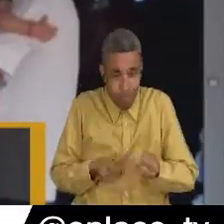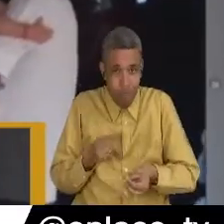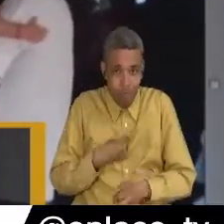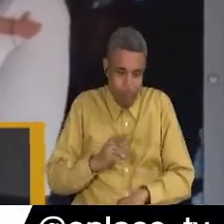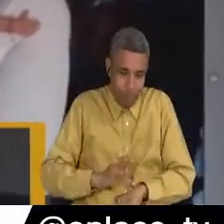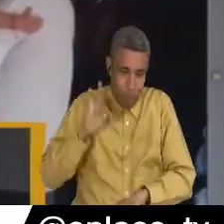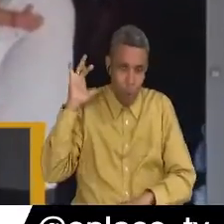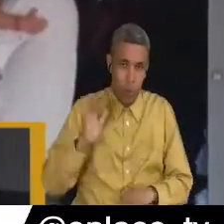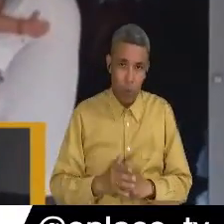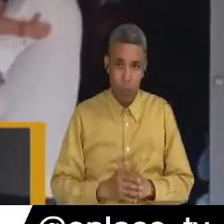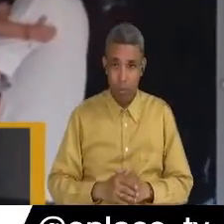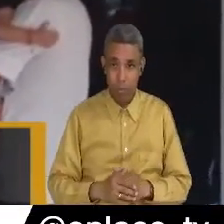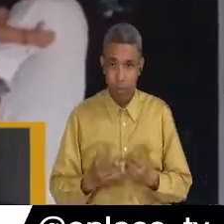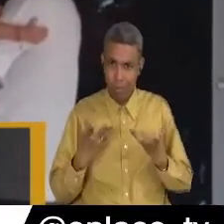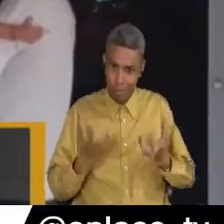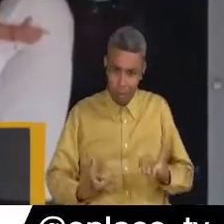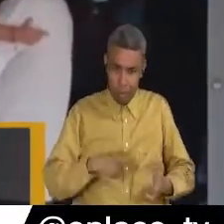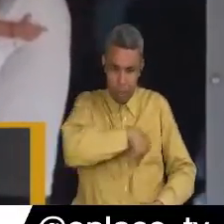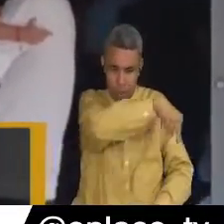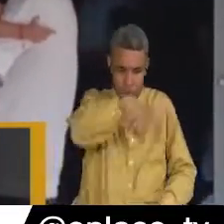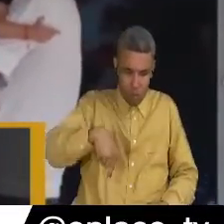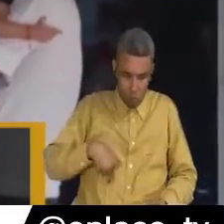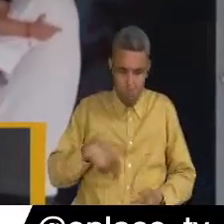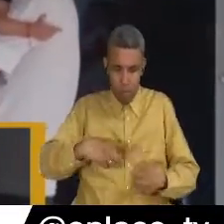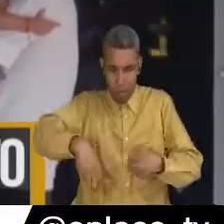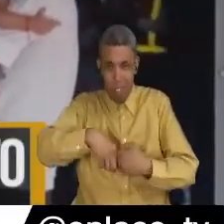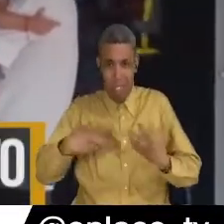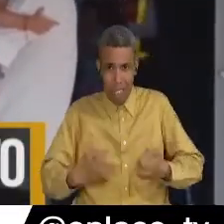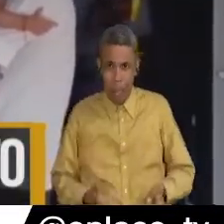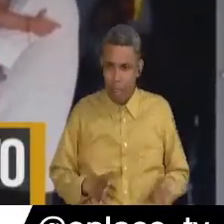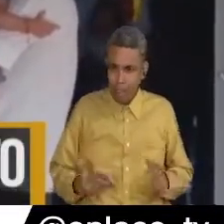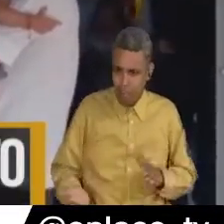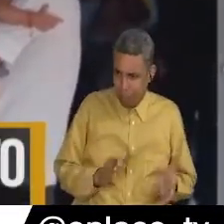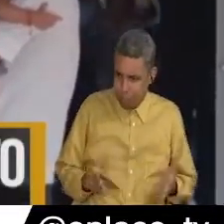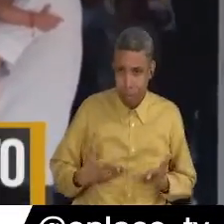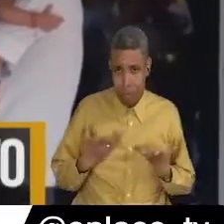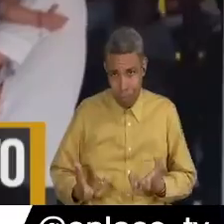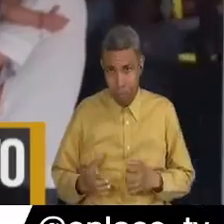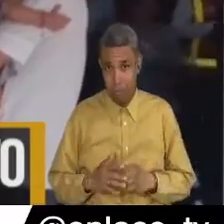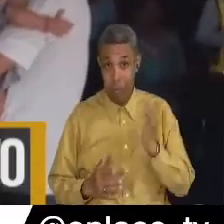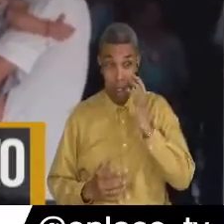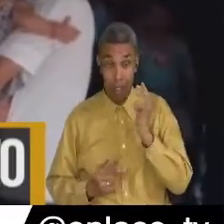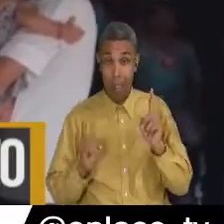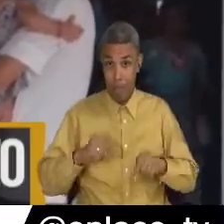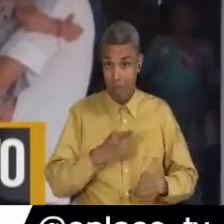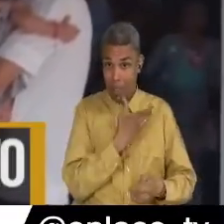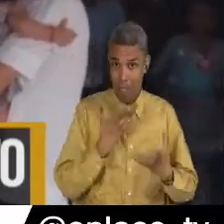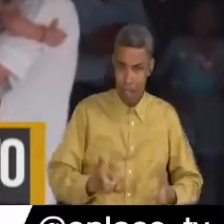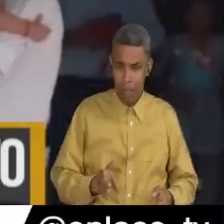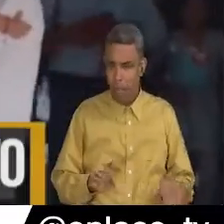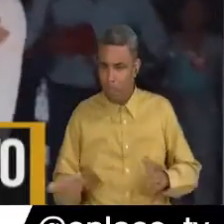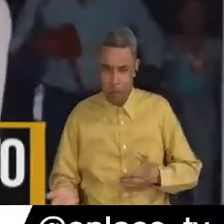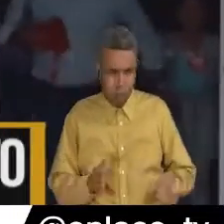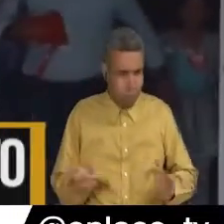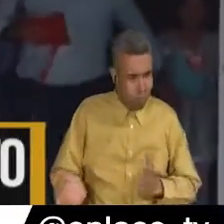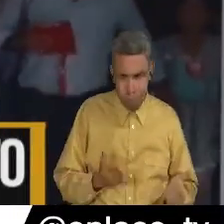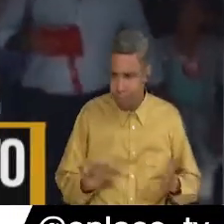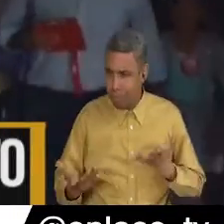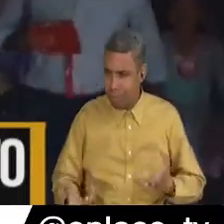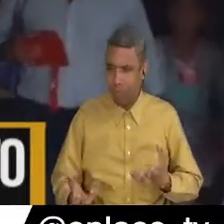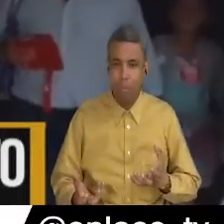No se jugó el juego, creo que se quería por ambos equipos. Queríamos mostrar cosas diferentes,